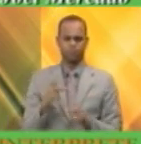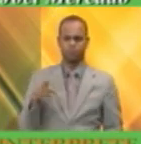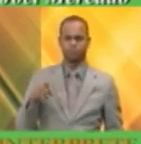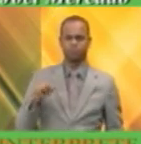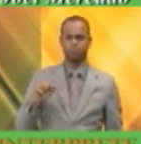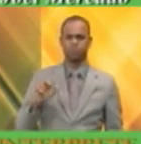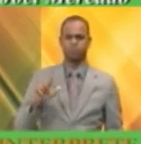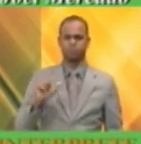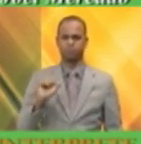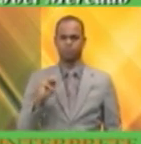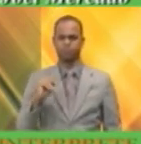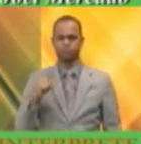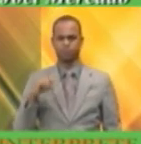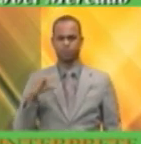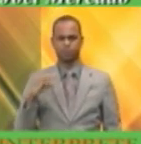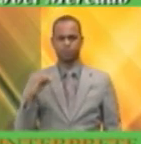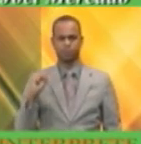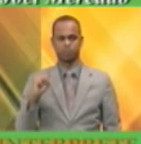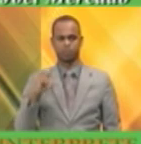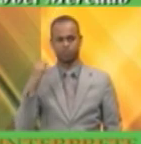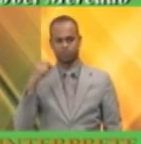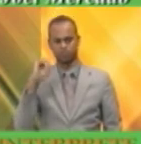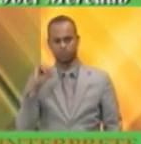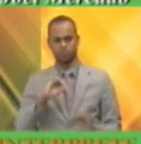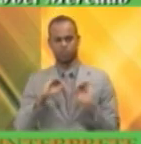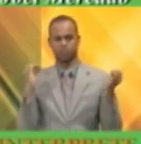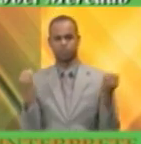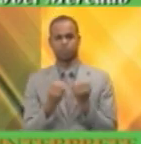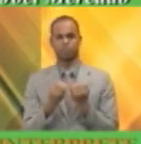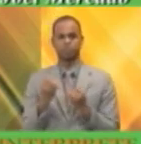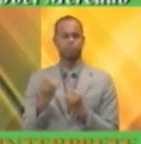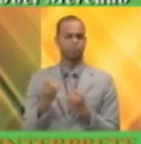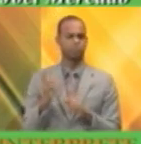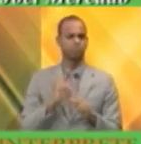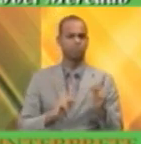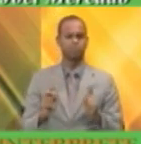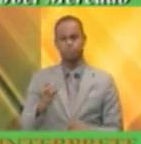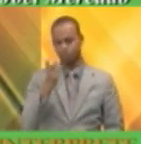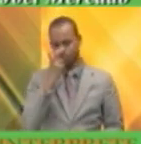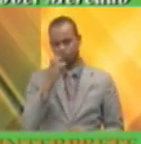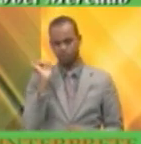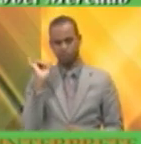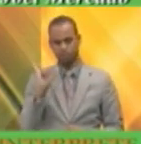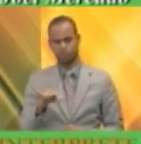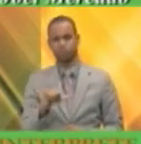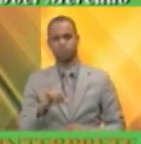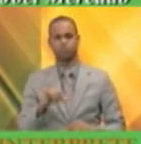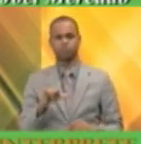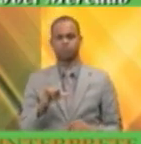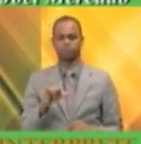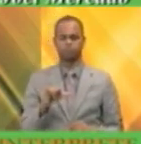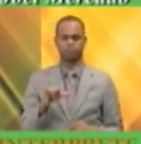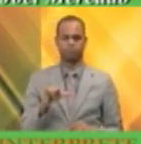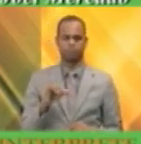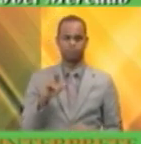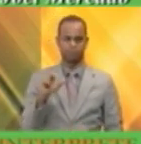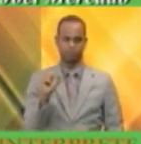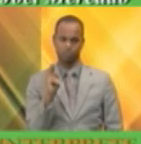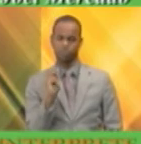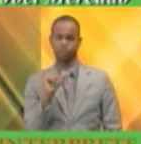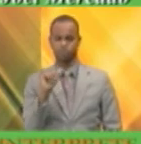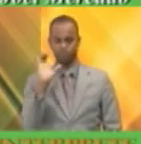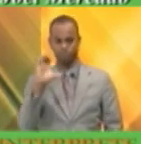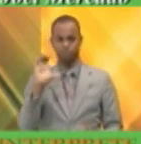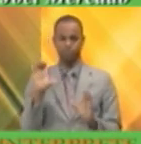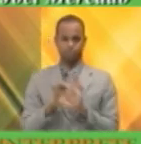Paralímpicos, pero era una organización de personas ciegas que hacía ese Ronnie que aparece en pantalla. De